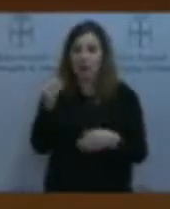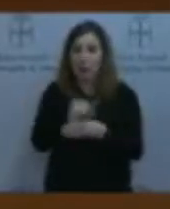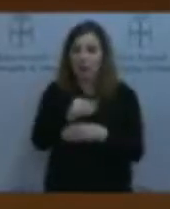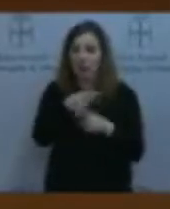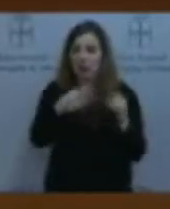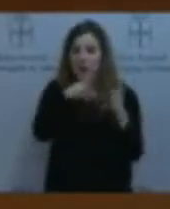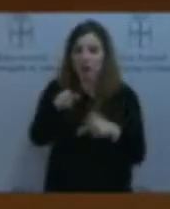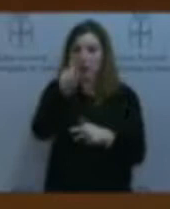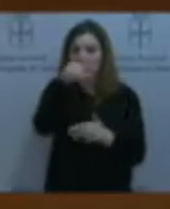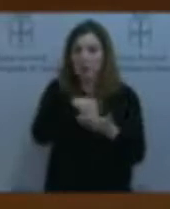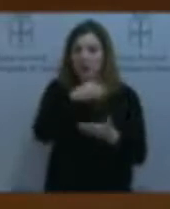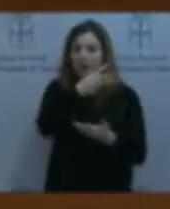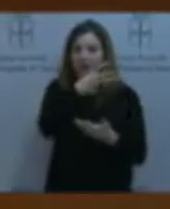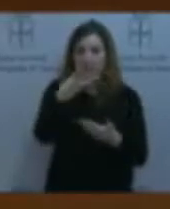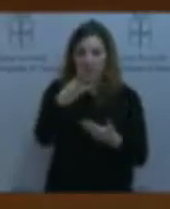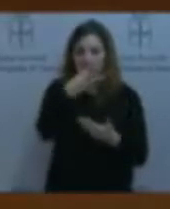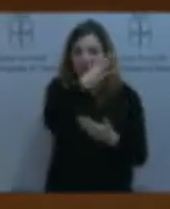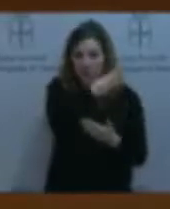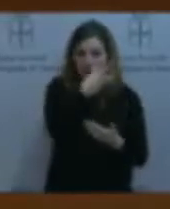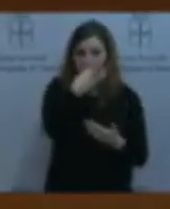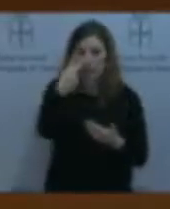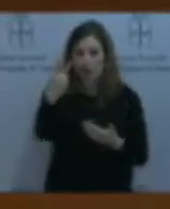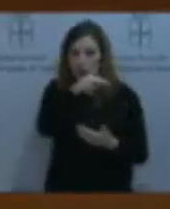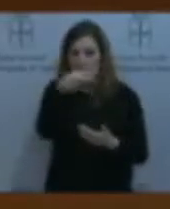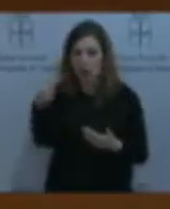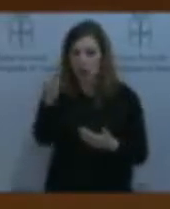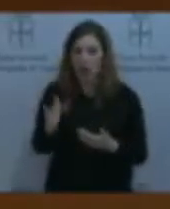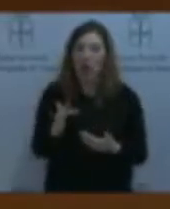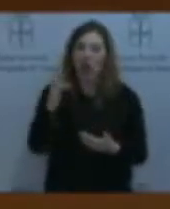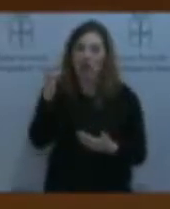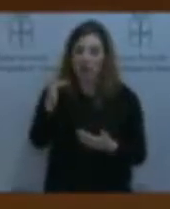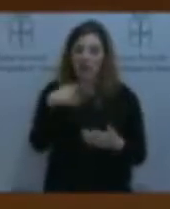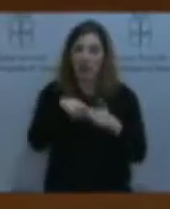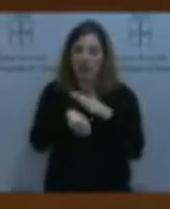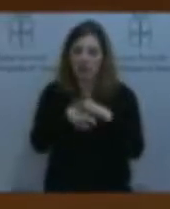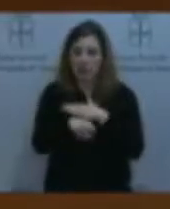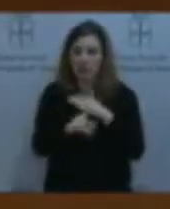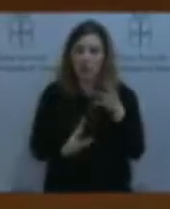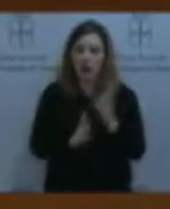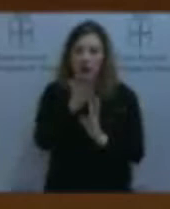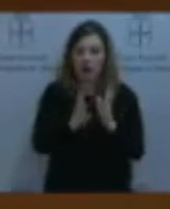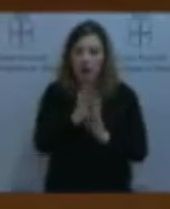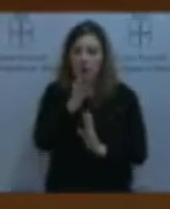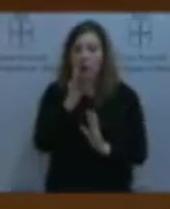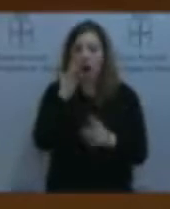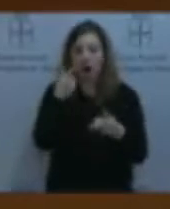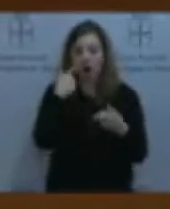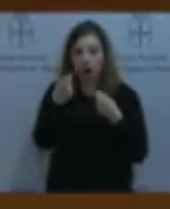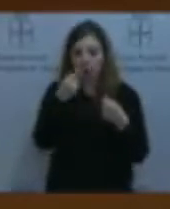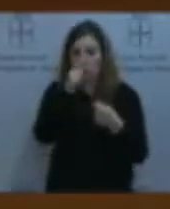1.342 euros. Además, se han gestionado quemas controladas durante los años 2016 y